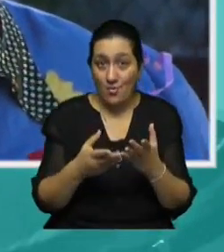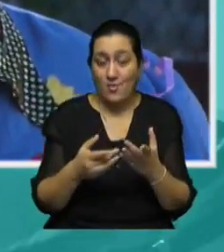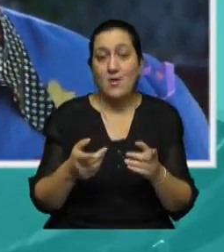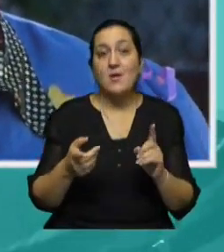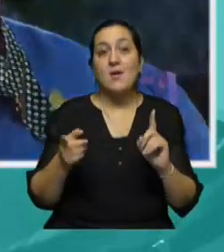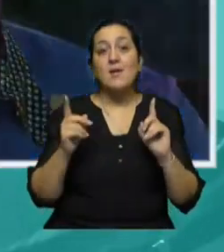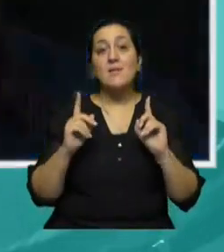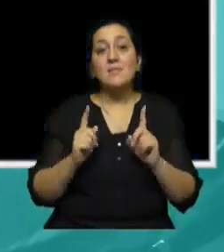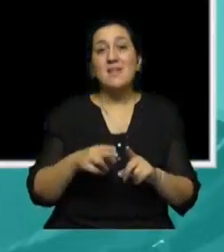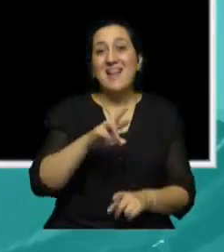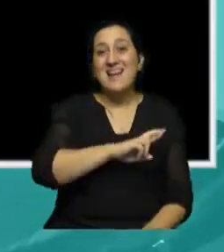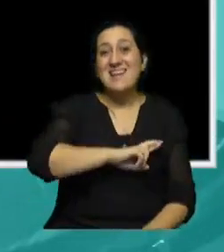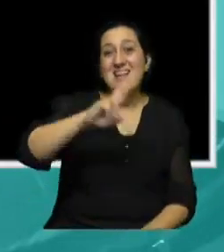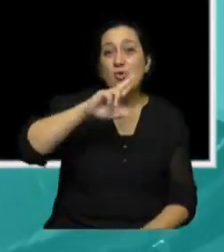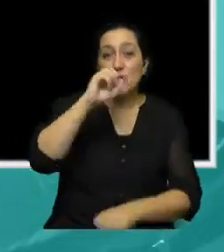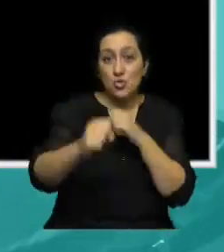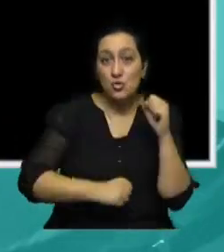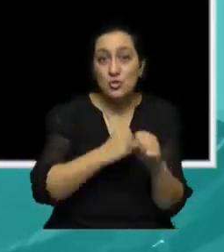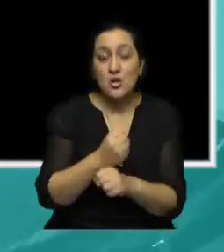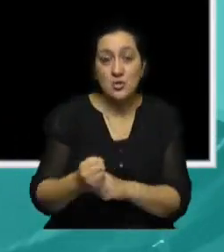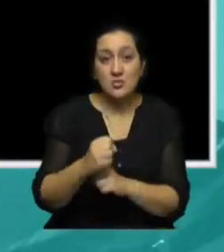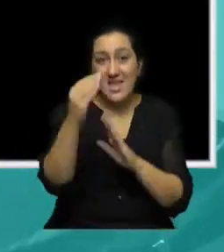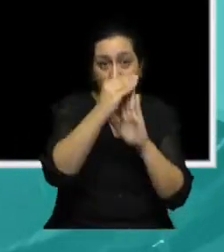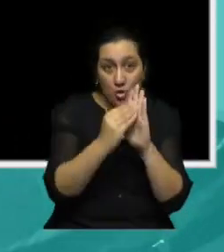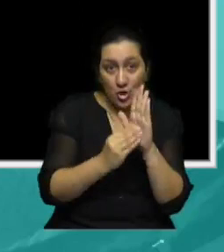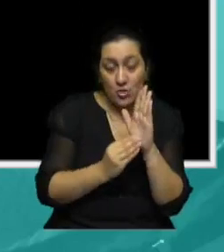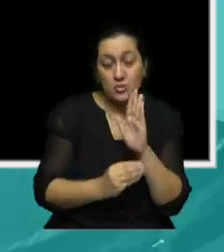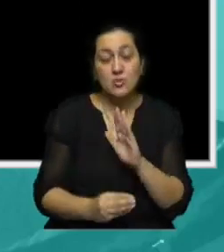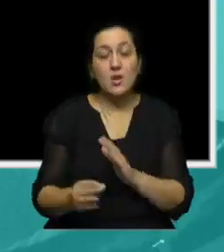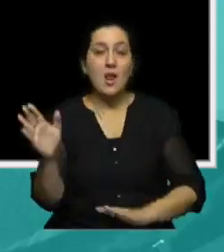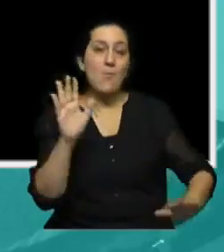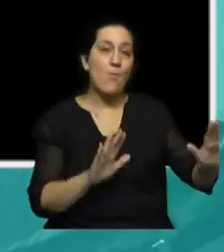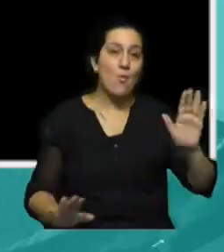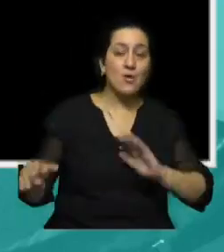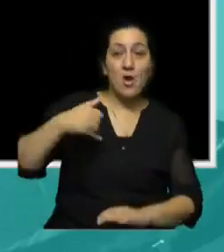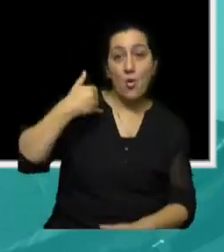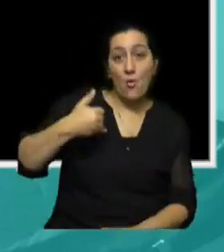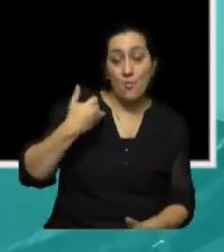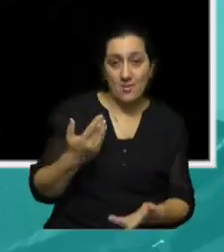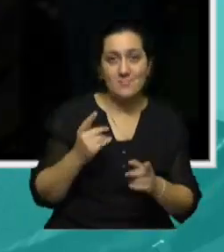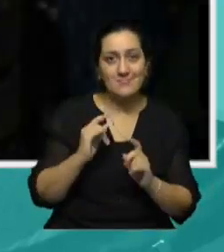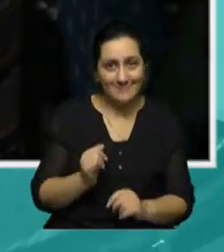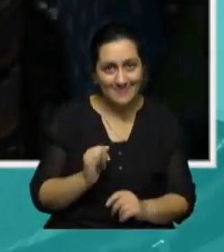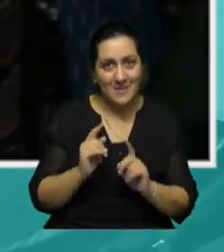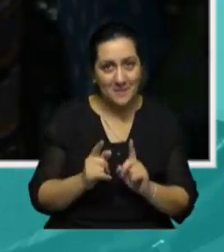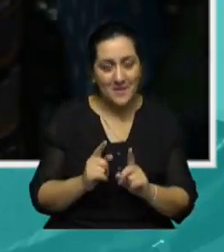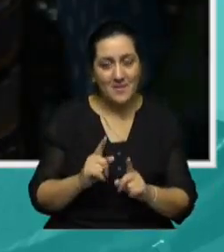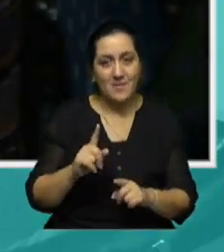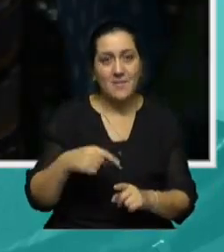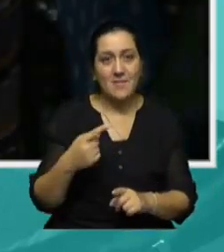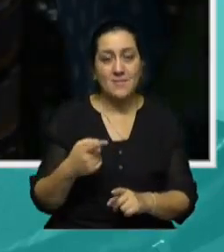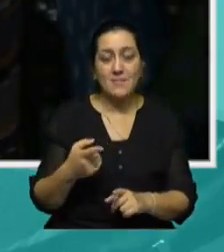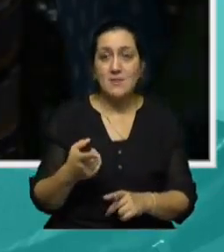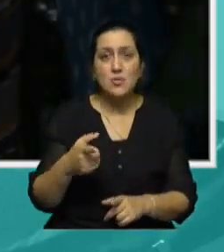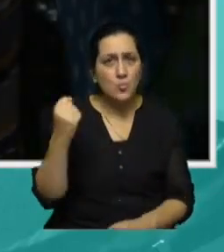También el récord que año a año se cumple de escritas en Murga Joven. También, también. Que después decanta y me parece, o sea,